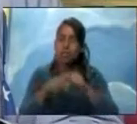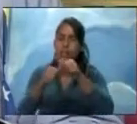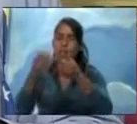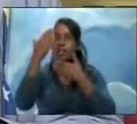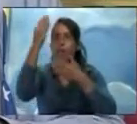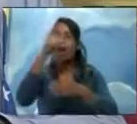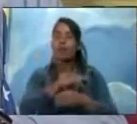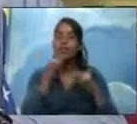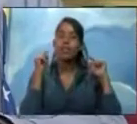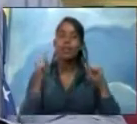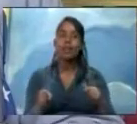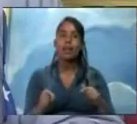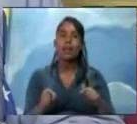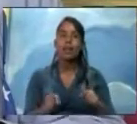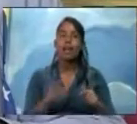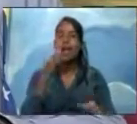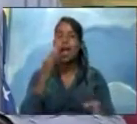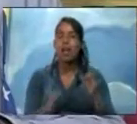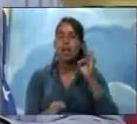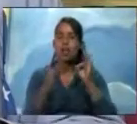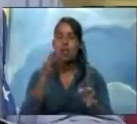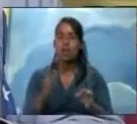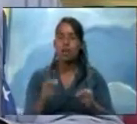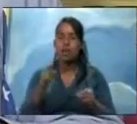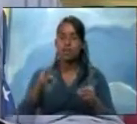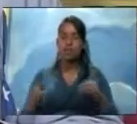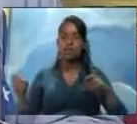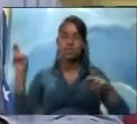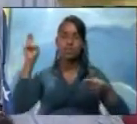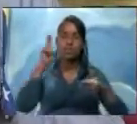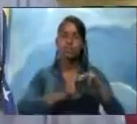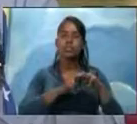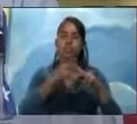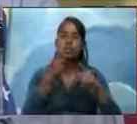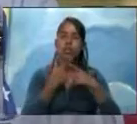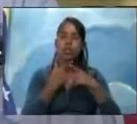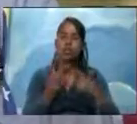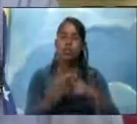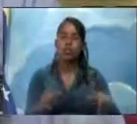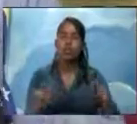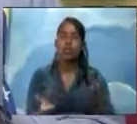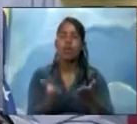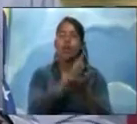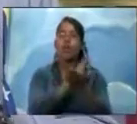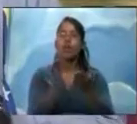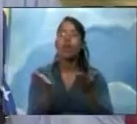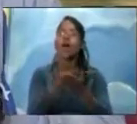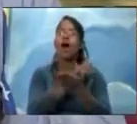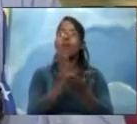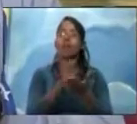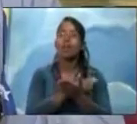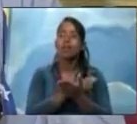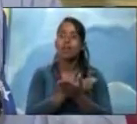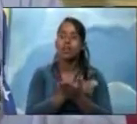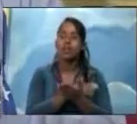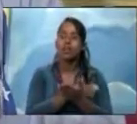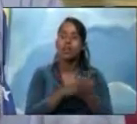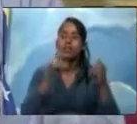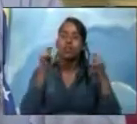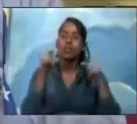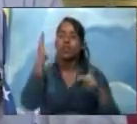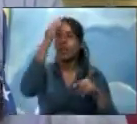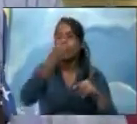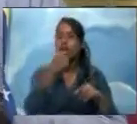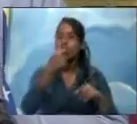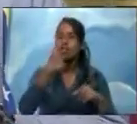delante de él. El juez se sentó y los libros fueron abiertos. Qué